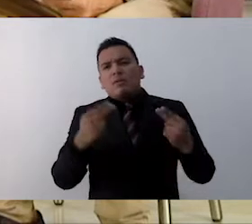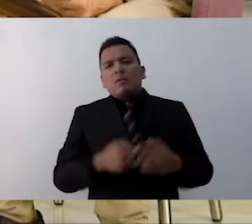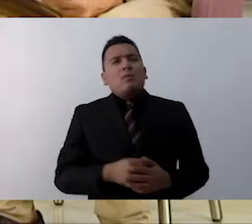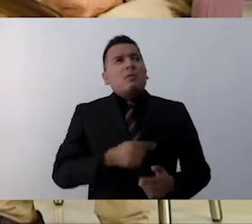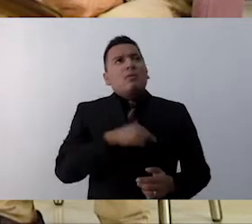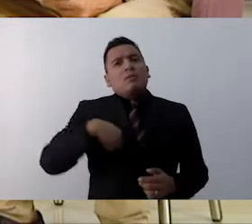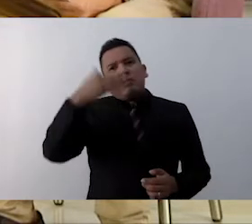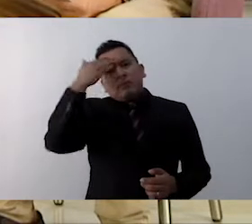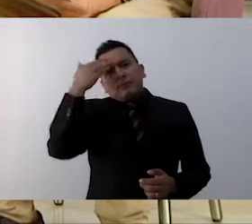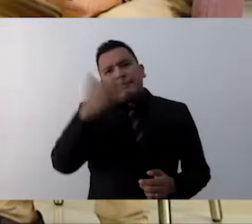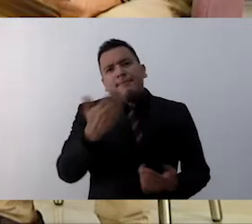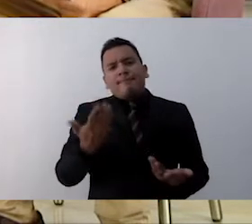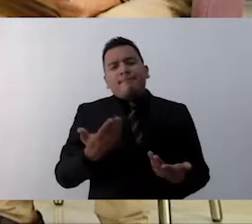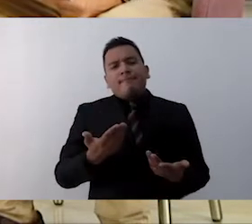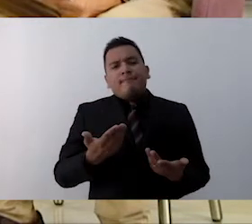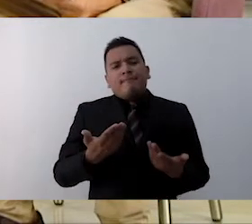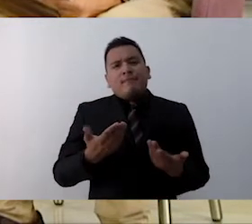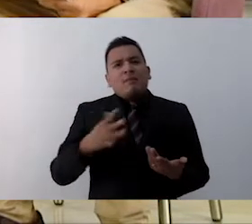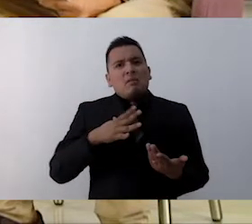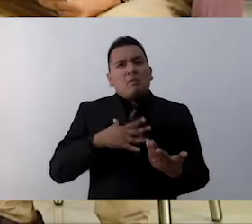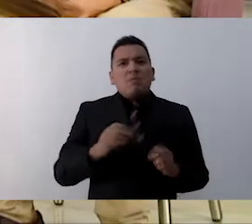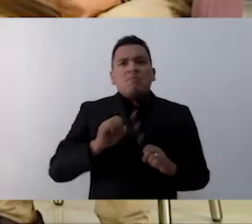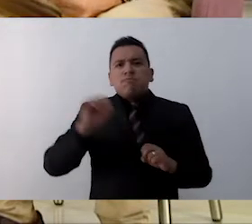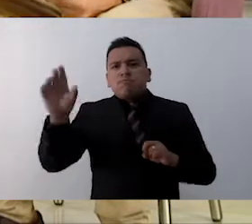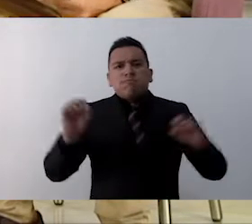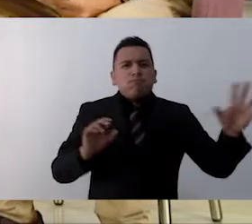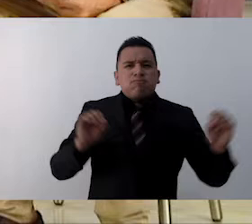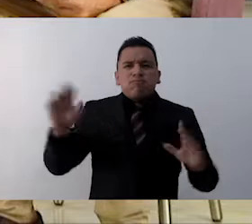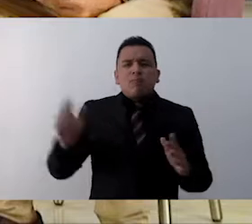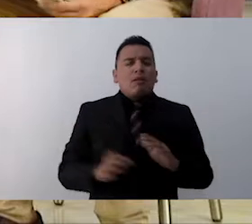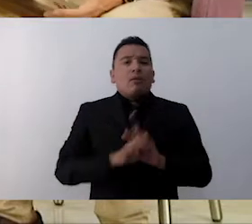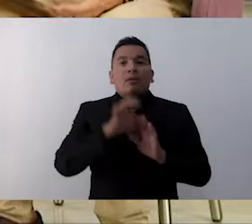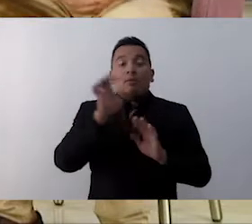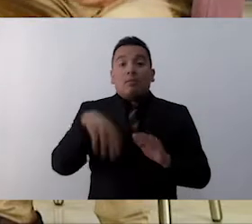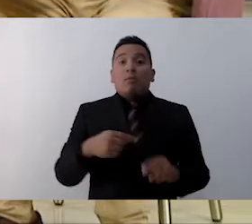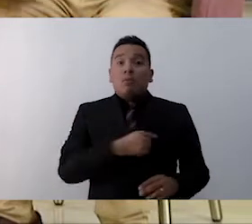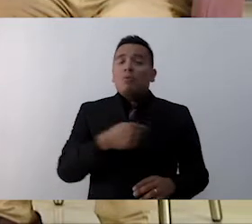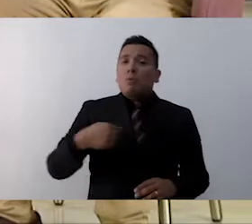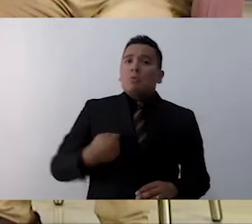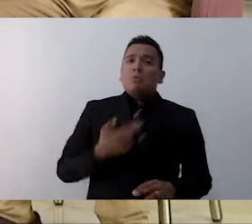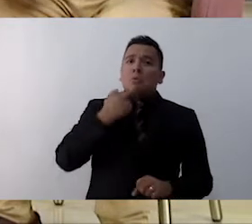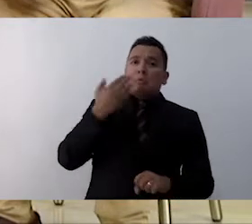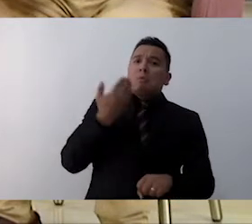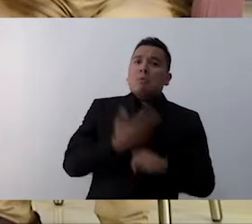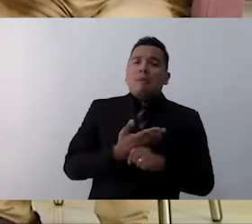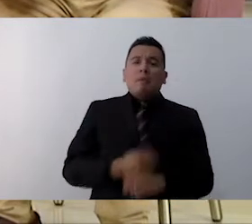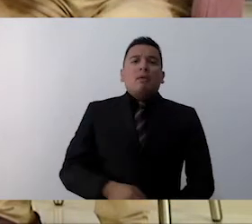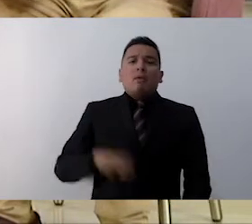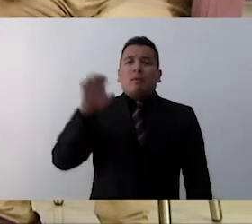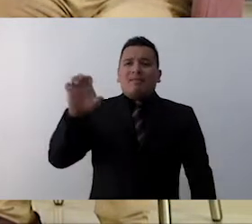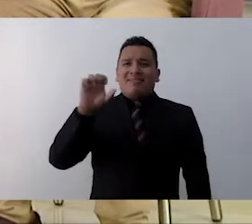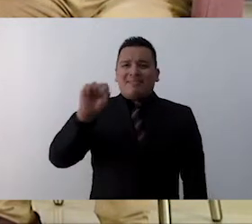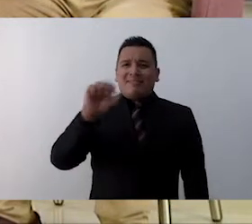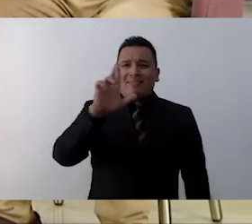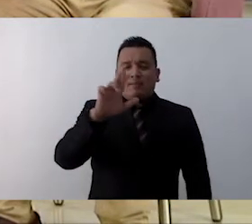empresas, nosotros escuchamos también muchos anuncios que se habla de una empresa socialmente responsable